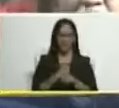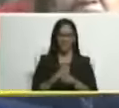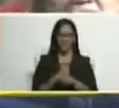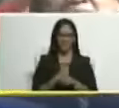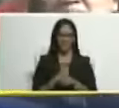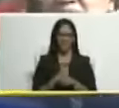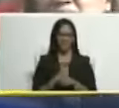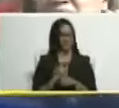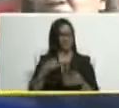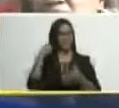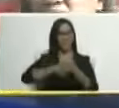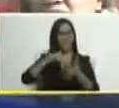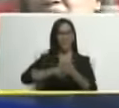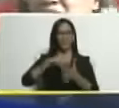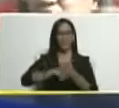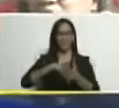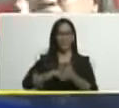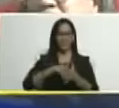y que luchan.